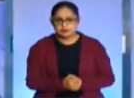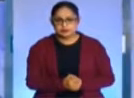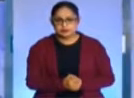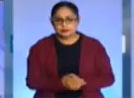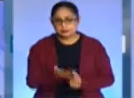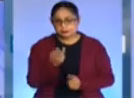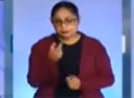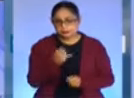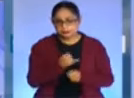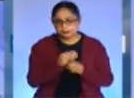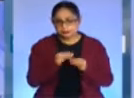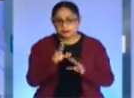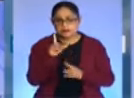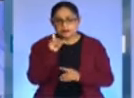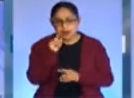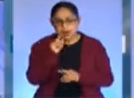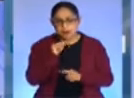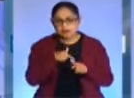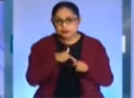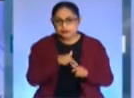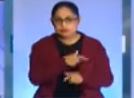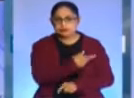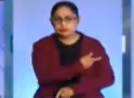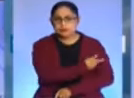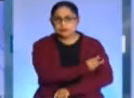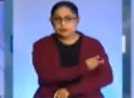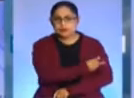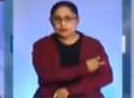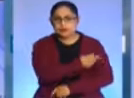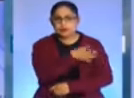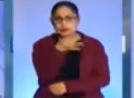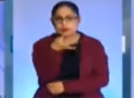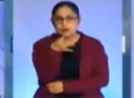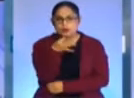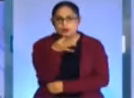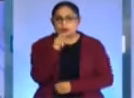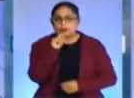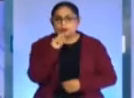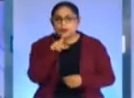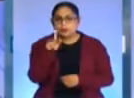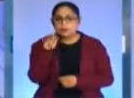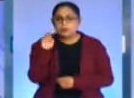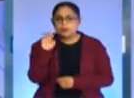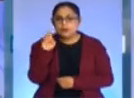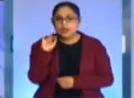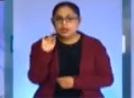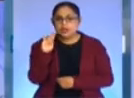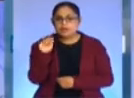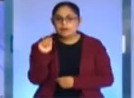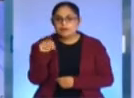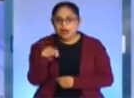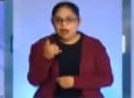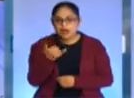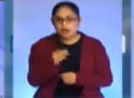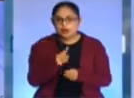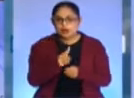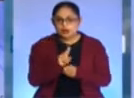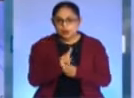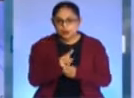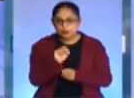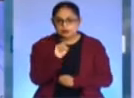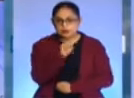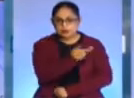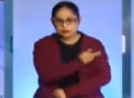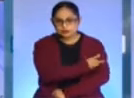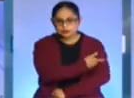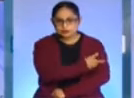Bueno, ahí la información. Mañana continuará esta aplicación de vacunas en el Poliforum. También le comento, en Peribán y Uruapan se estará aplicando el